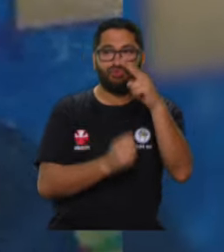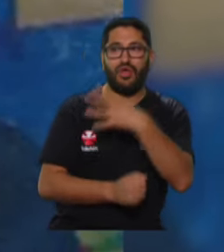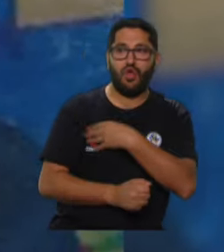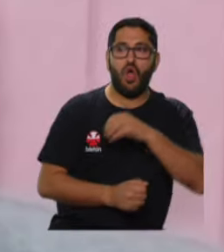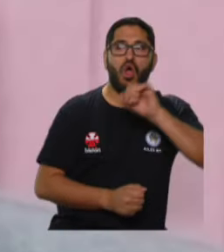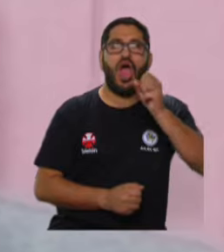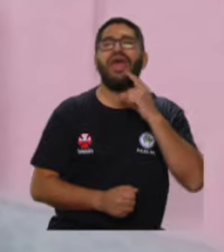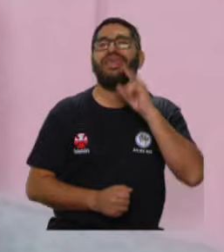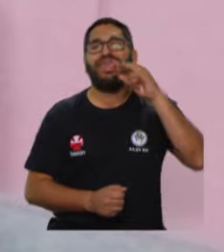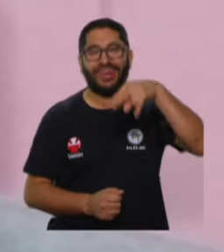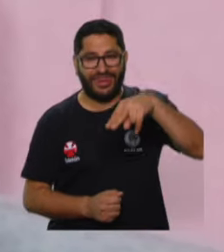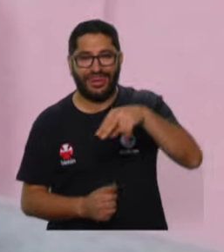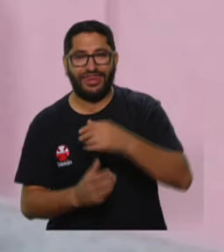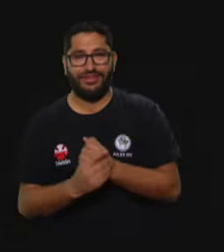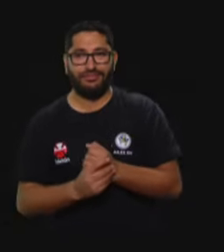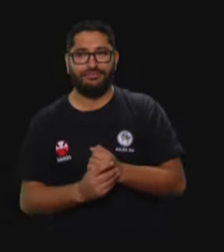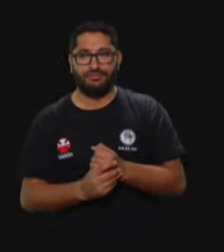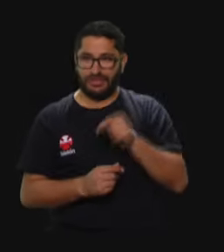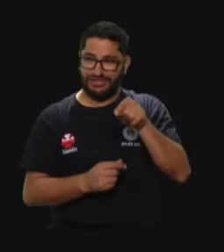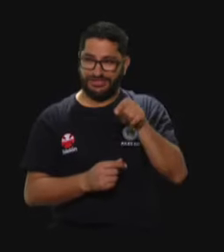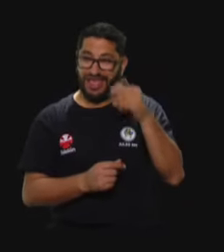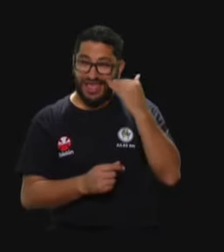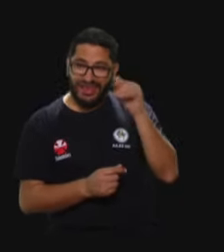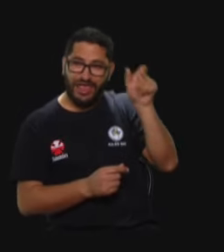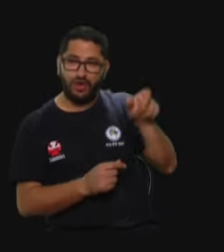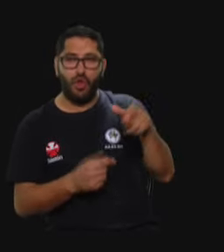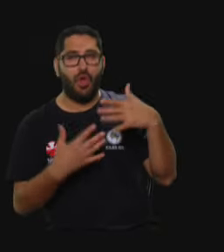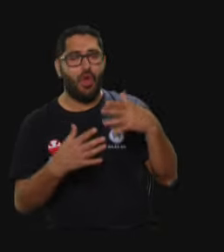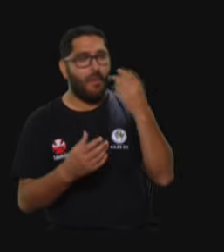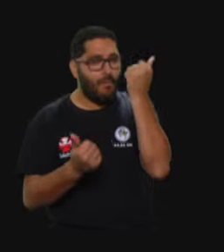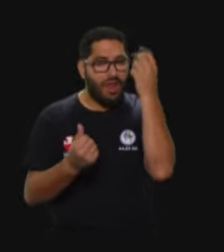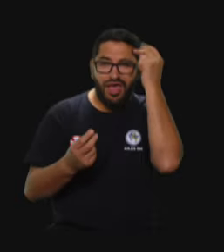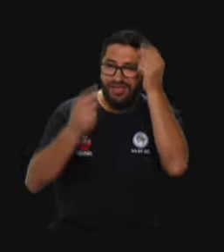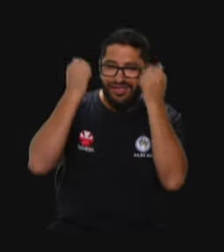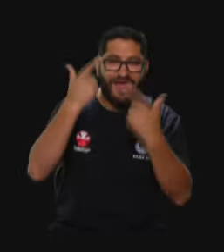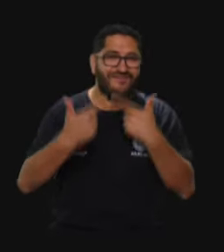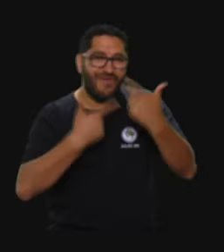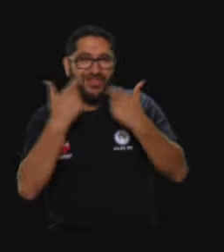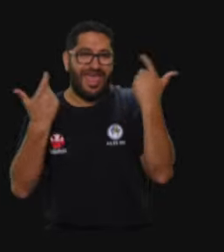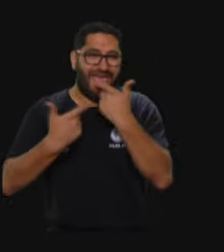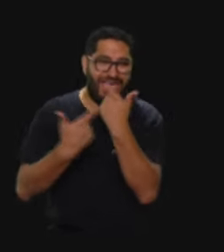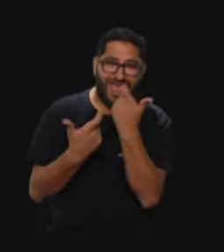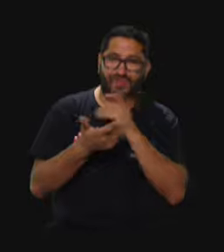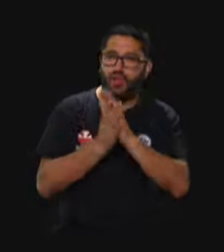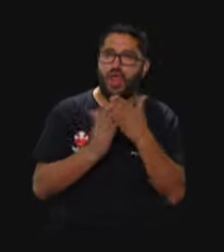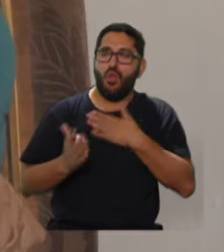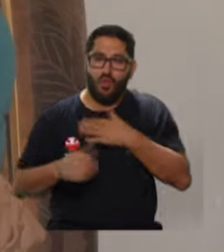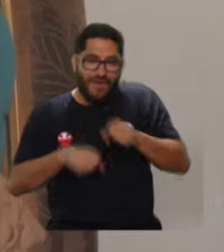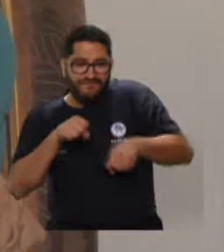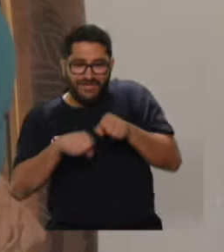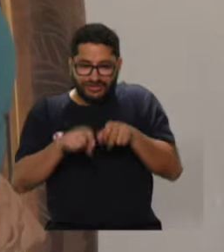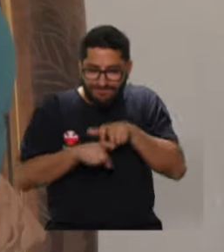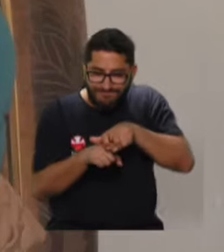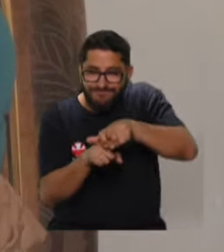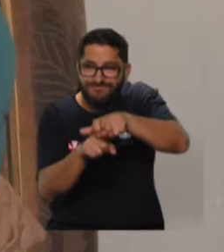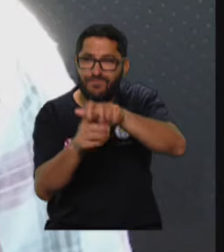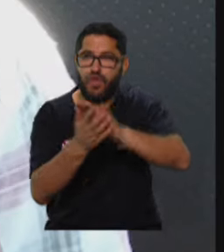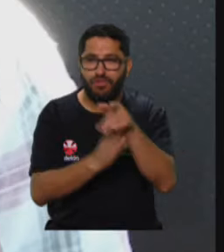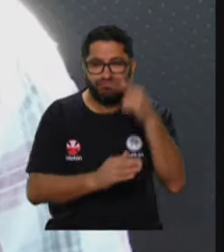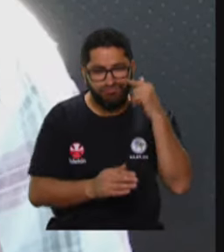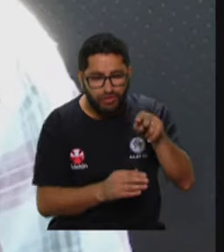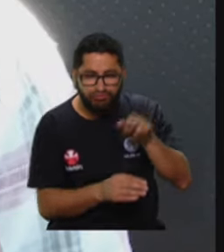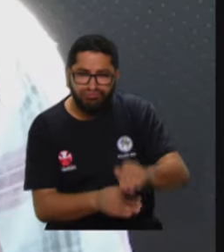Joaquín es un cabro bueno para la talla, gusta harto el deporte, la bicicleta. Yo conozco al Joaco desde chiquitito. 5 años, era un dulce. Me